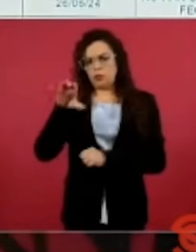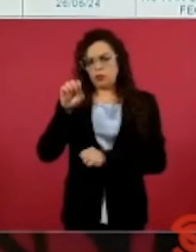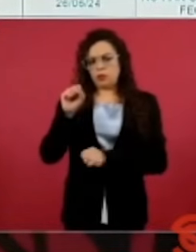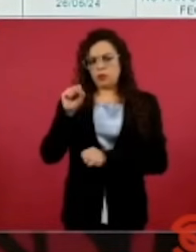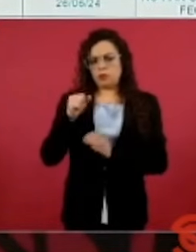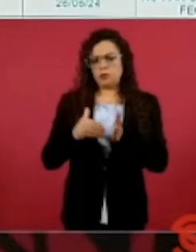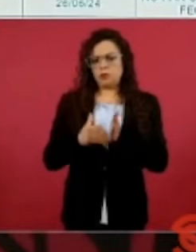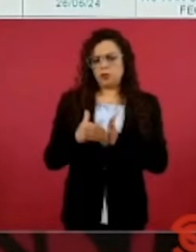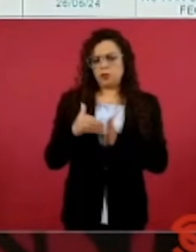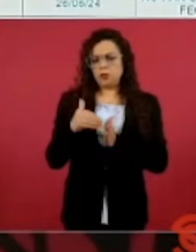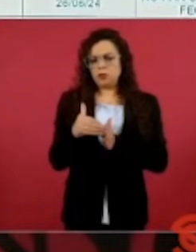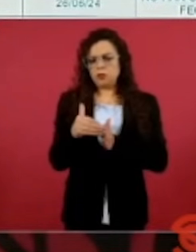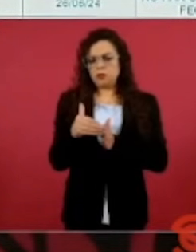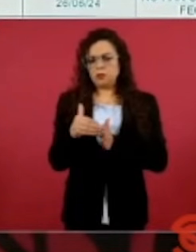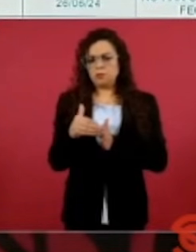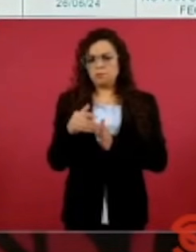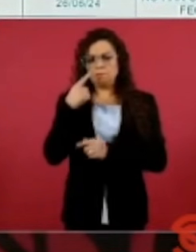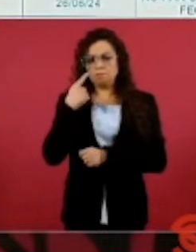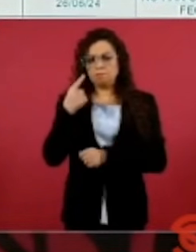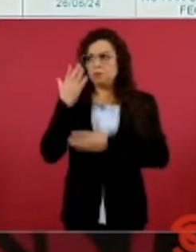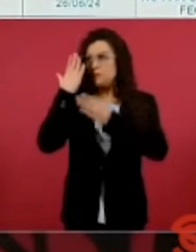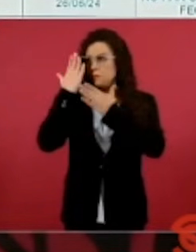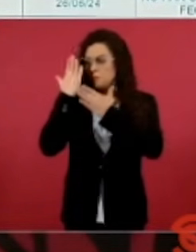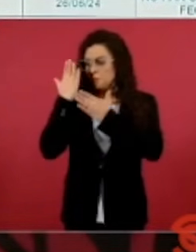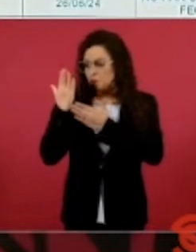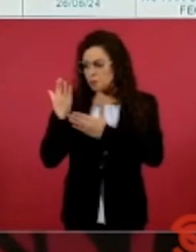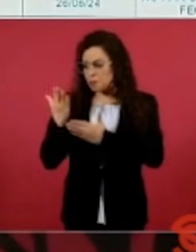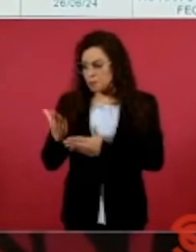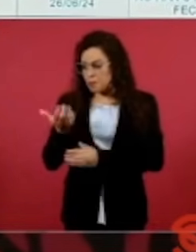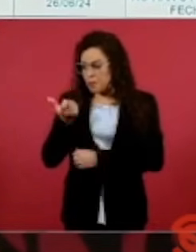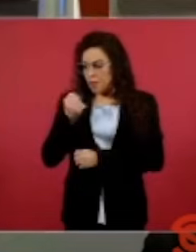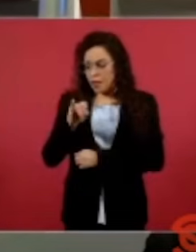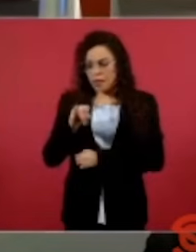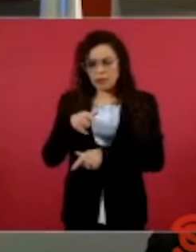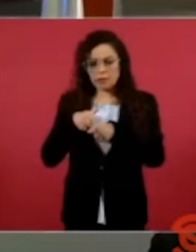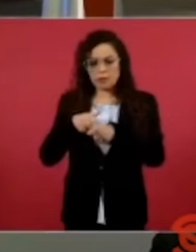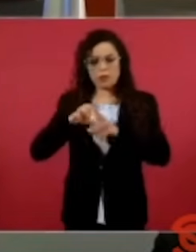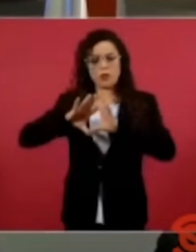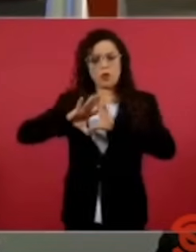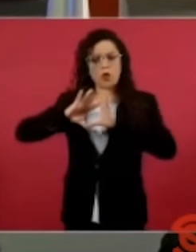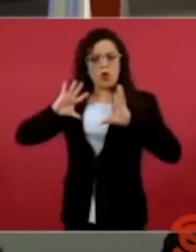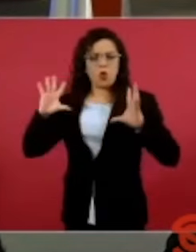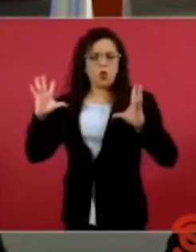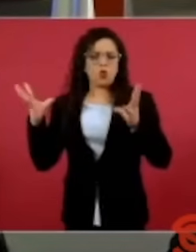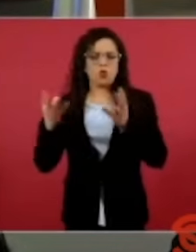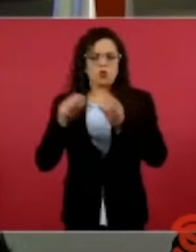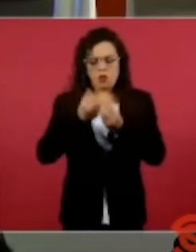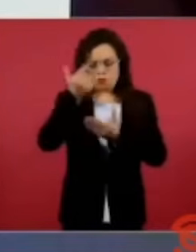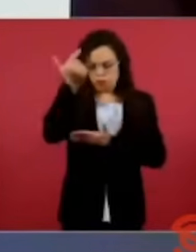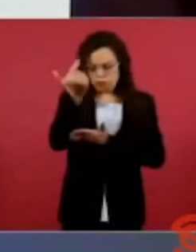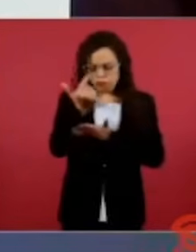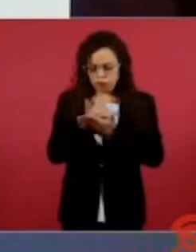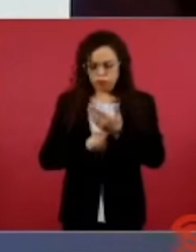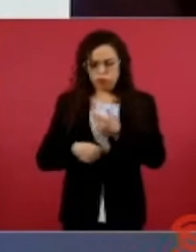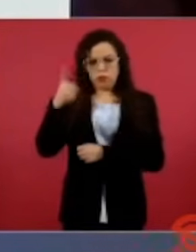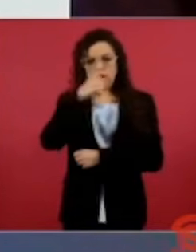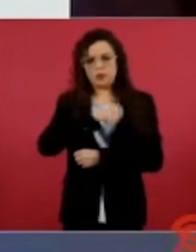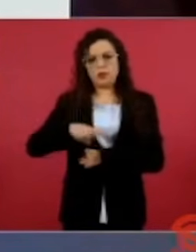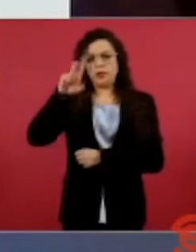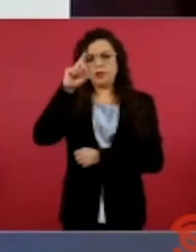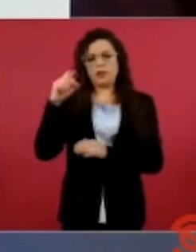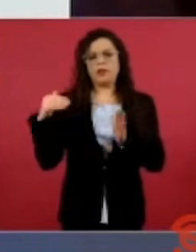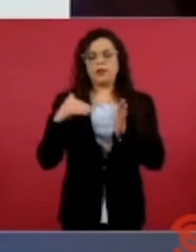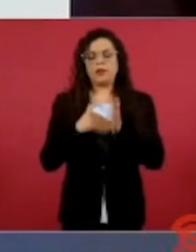5460 y así en total casi 130.000